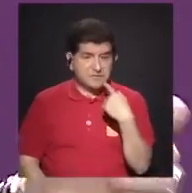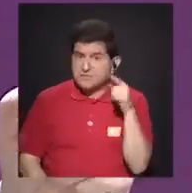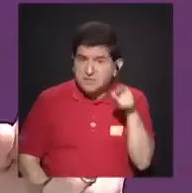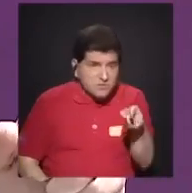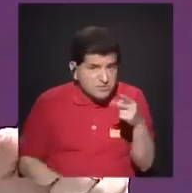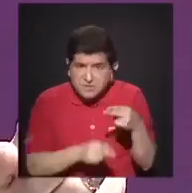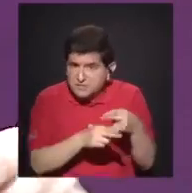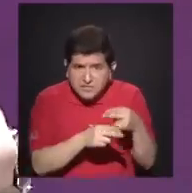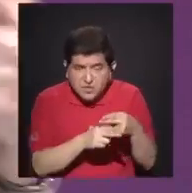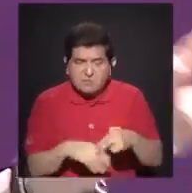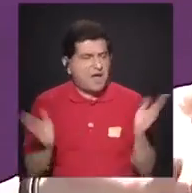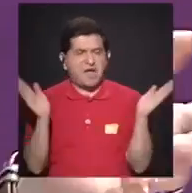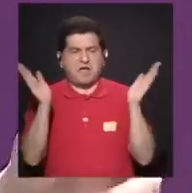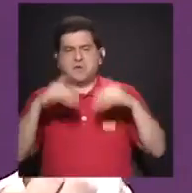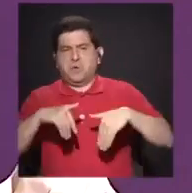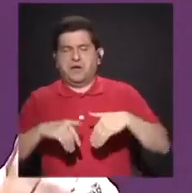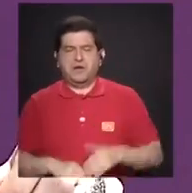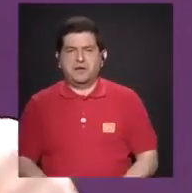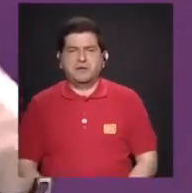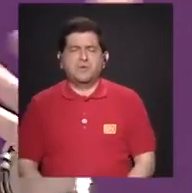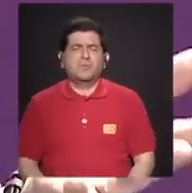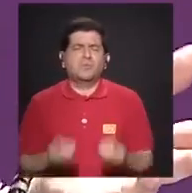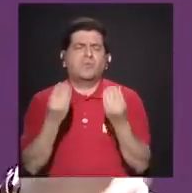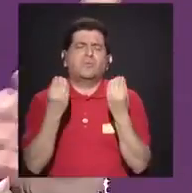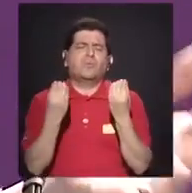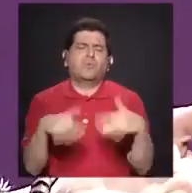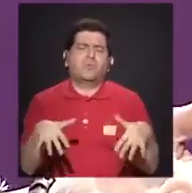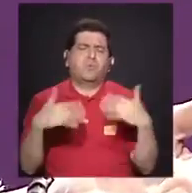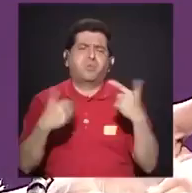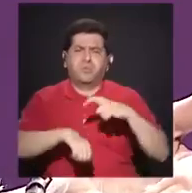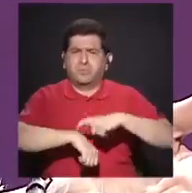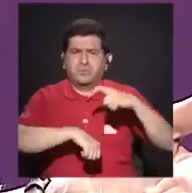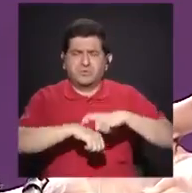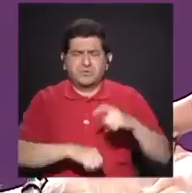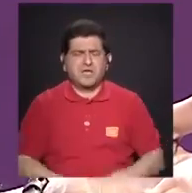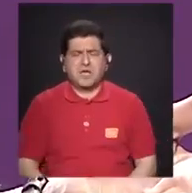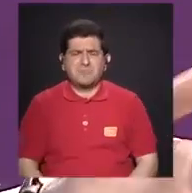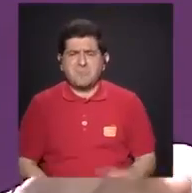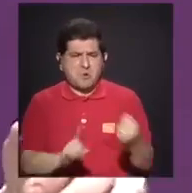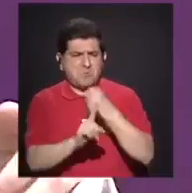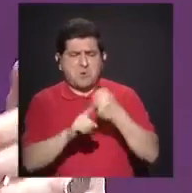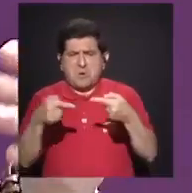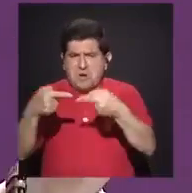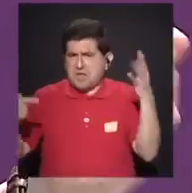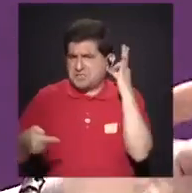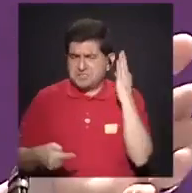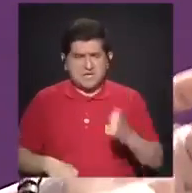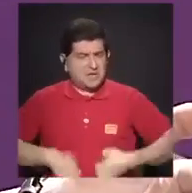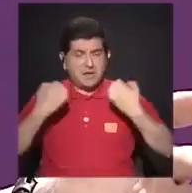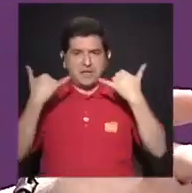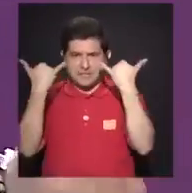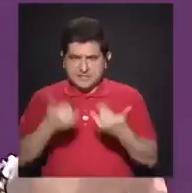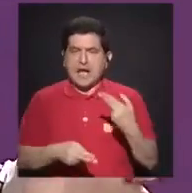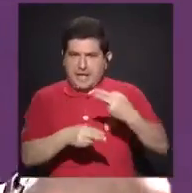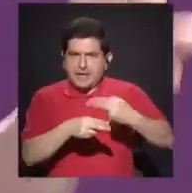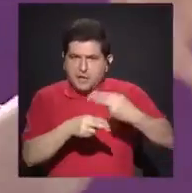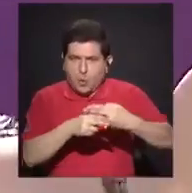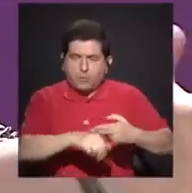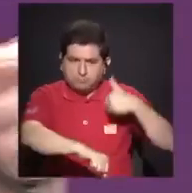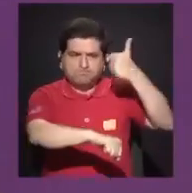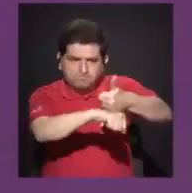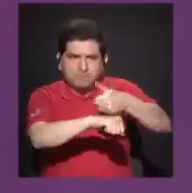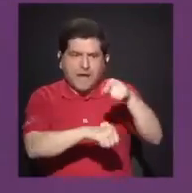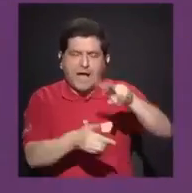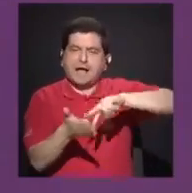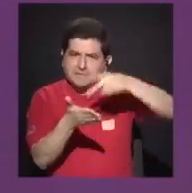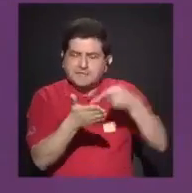existe, ¿verdad? Entonces durante mucho tiempo las mujeres no existimos, la violencia contra las mujeres no existió, fue hasta que le pusimos nombre y apellidos que pudimos decir esto